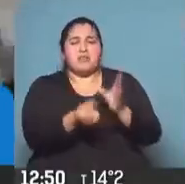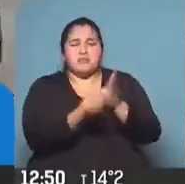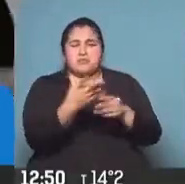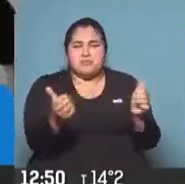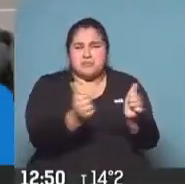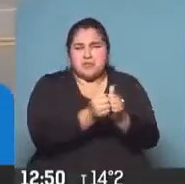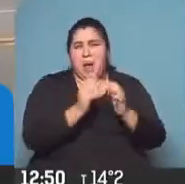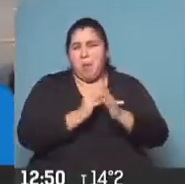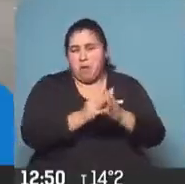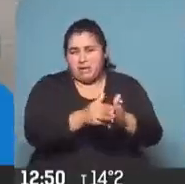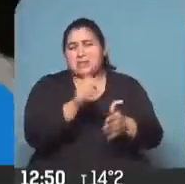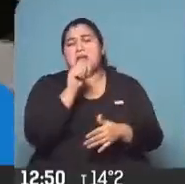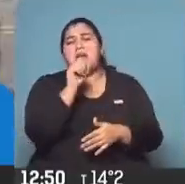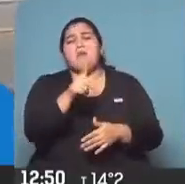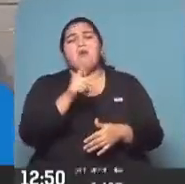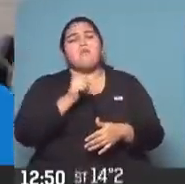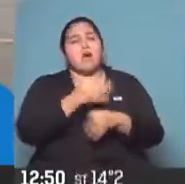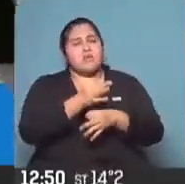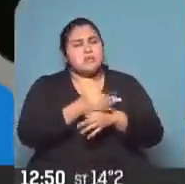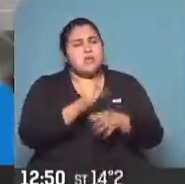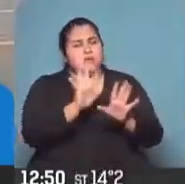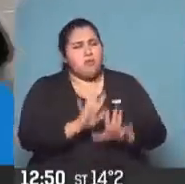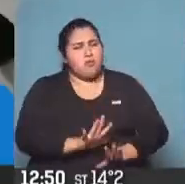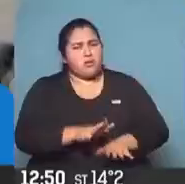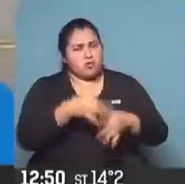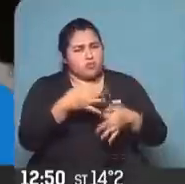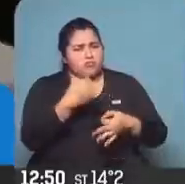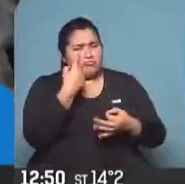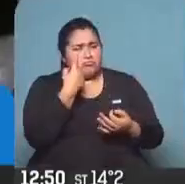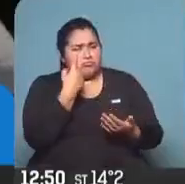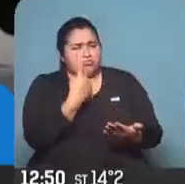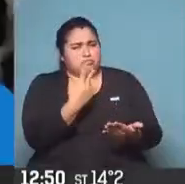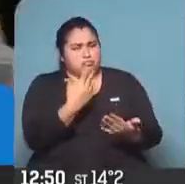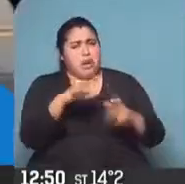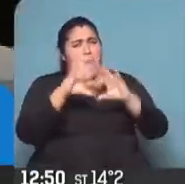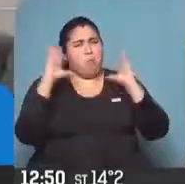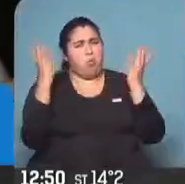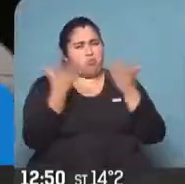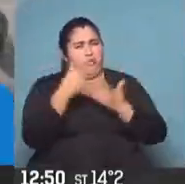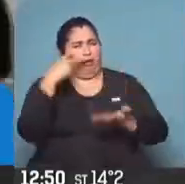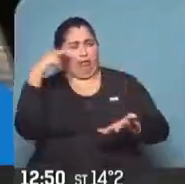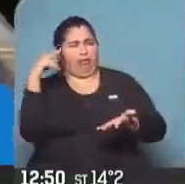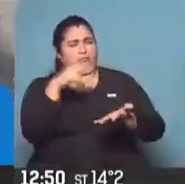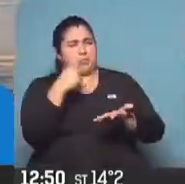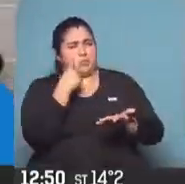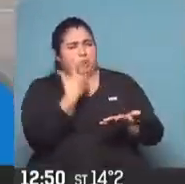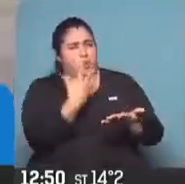argentina con una excelencia académica que le ha valido el principio con reconocimiento internacional de las naciones unidas las carreras de nivel